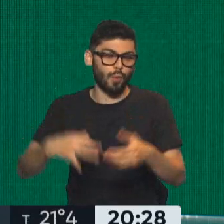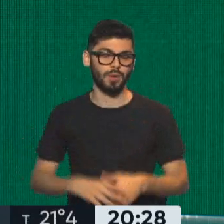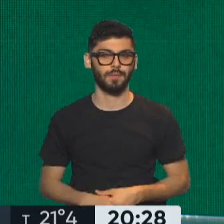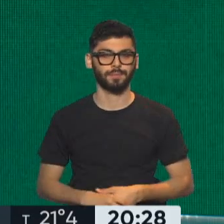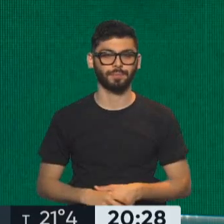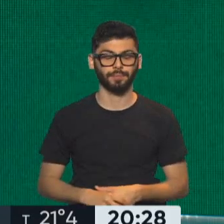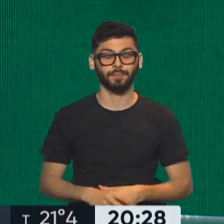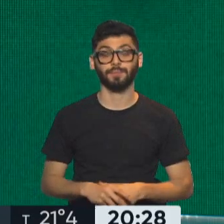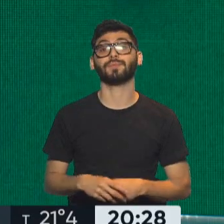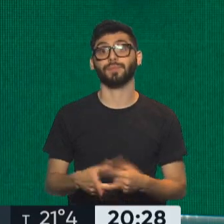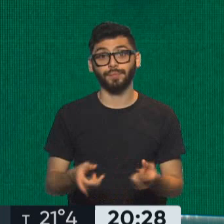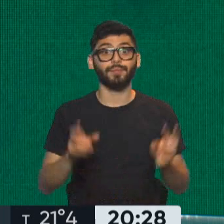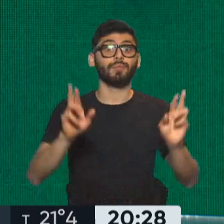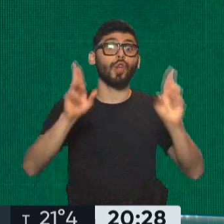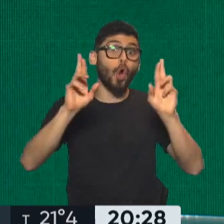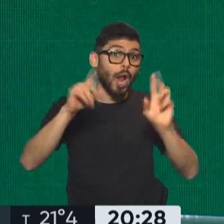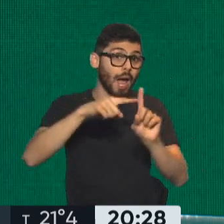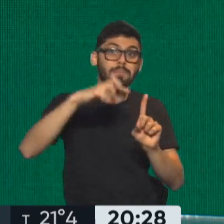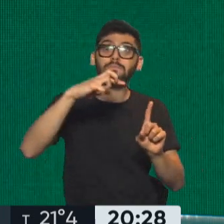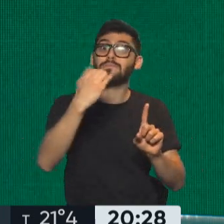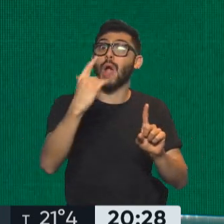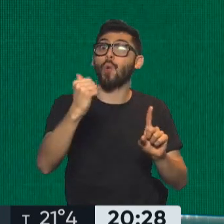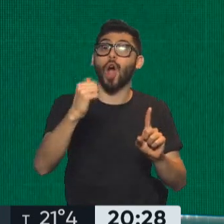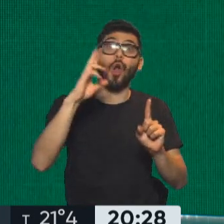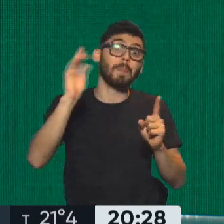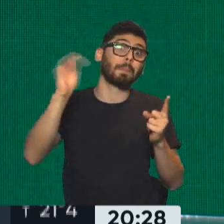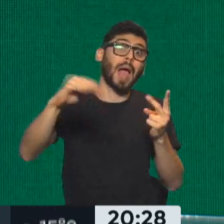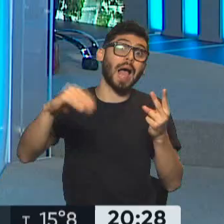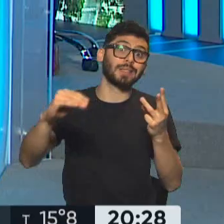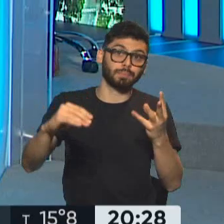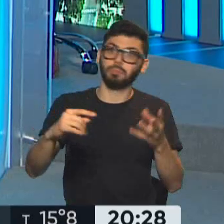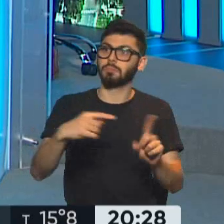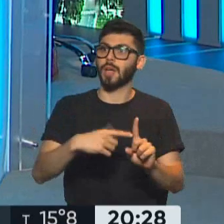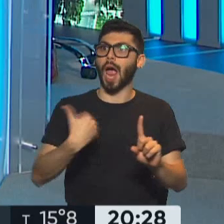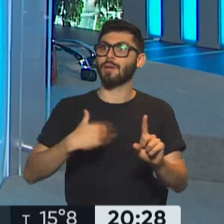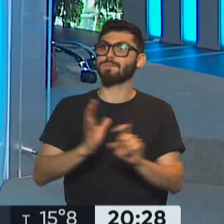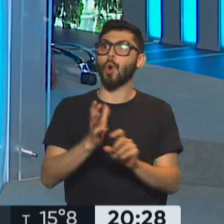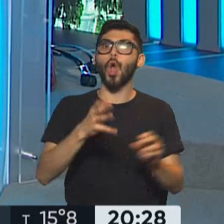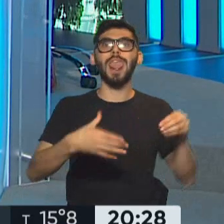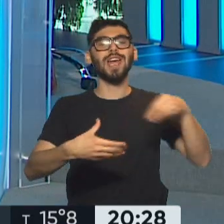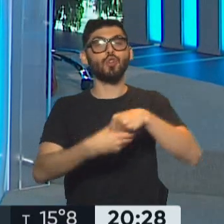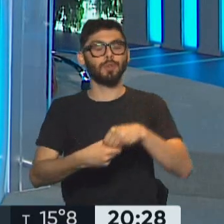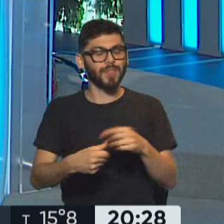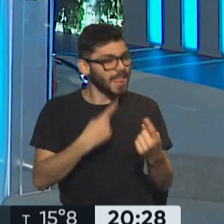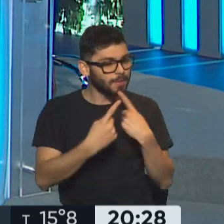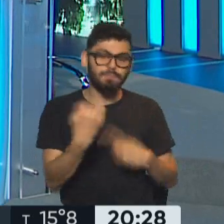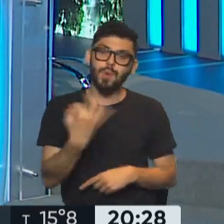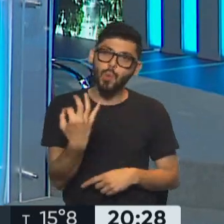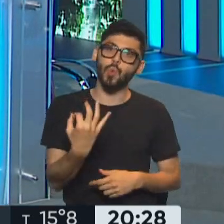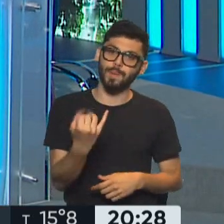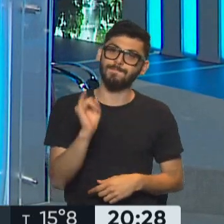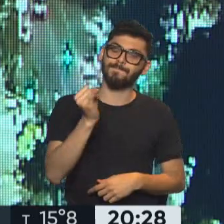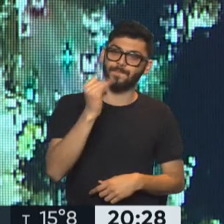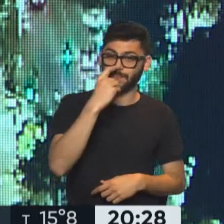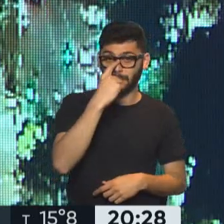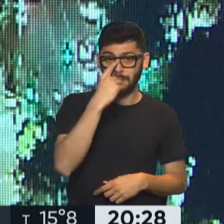Bueno, ojalá vengan muchas Paulas más, ¿no? Esto nos habla de una Argentina mucho más inclusiva. Qué buena nota, ¿no? Esa y qué